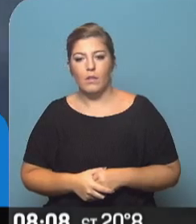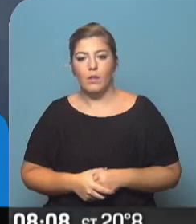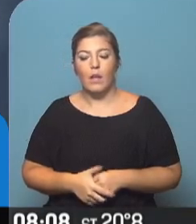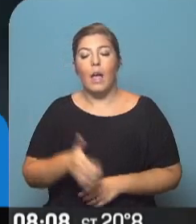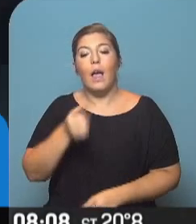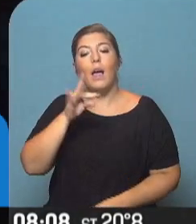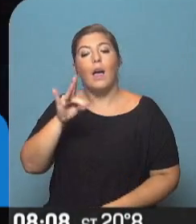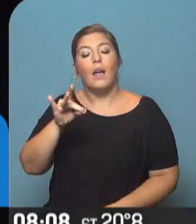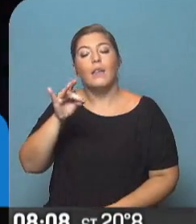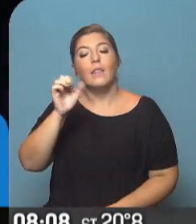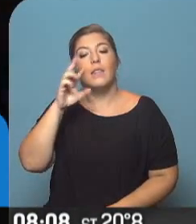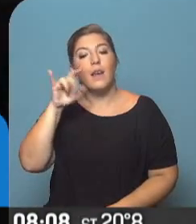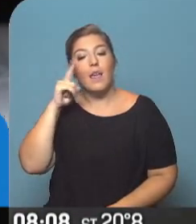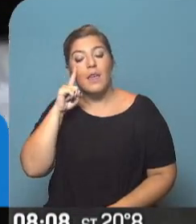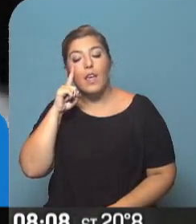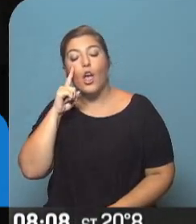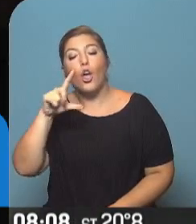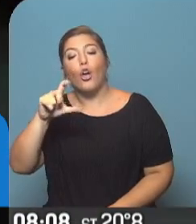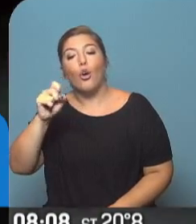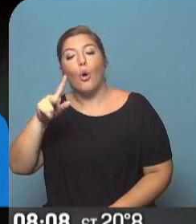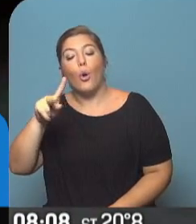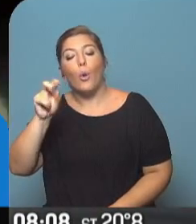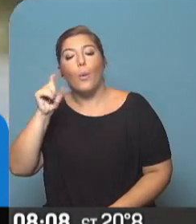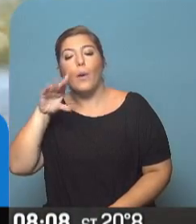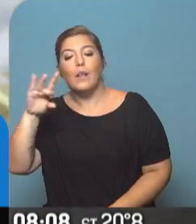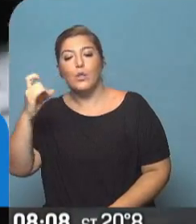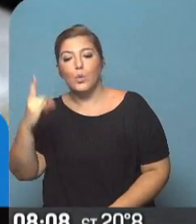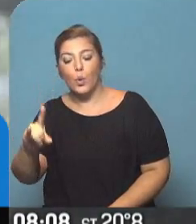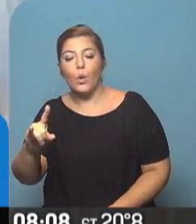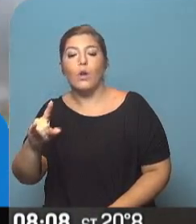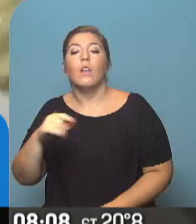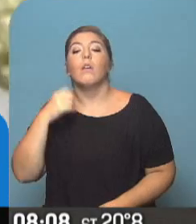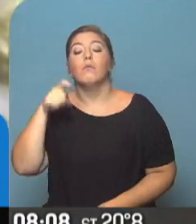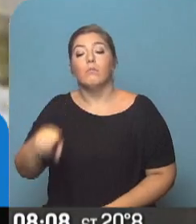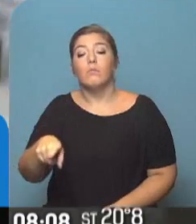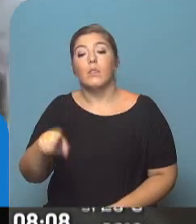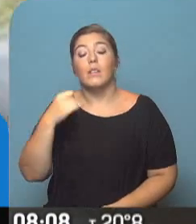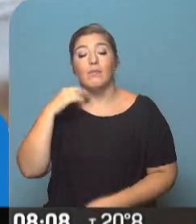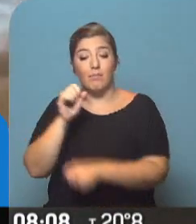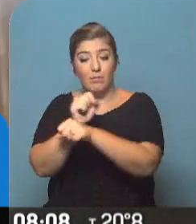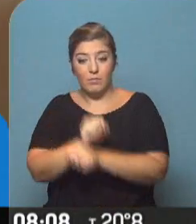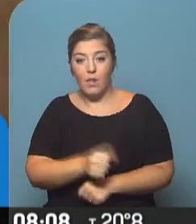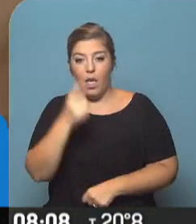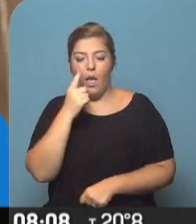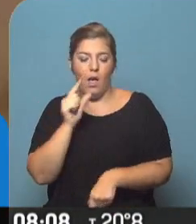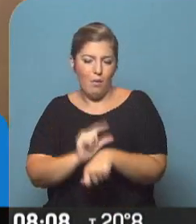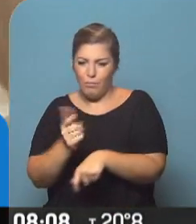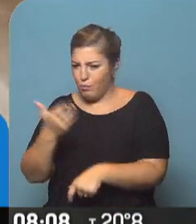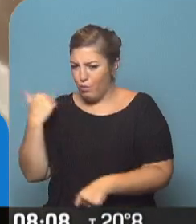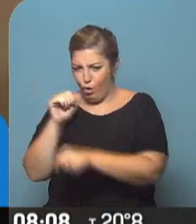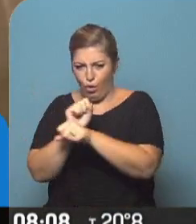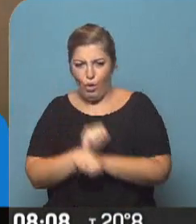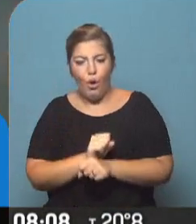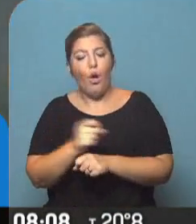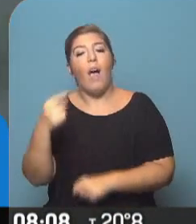Kovalchuk, señalado como cerebro y financista de la operación, fue detenido durante el día de hoy, hace horas nada más,